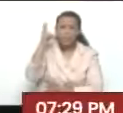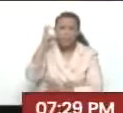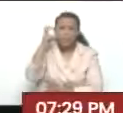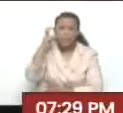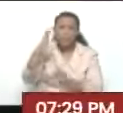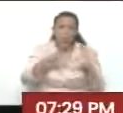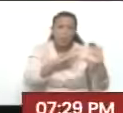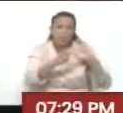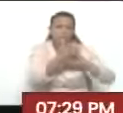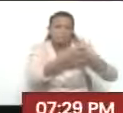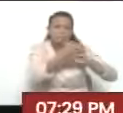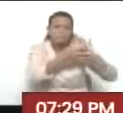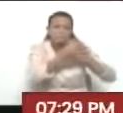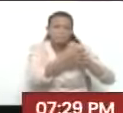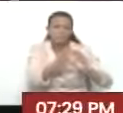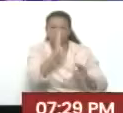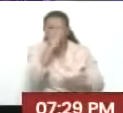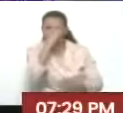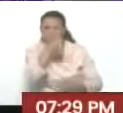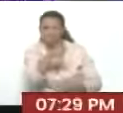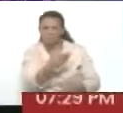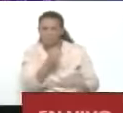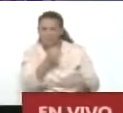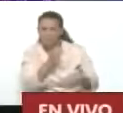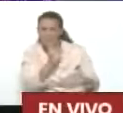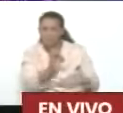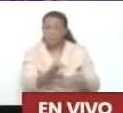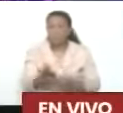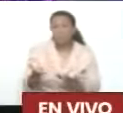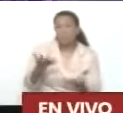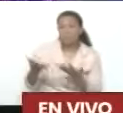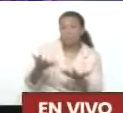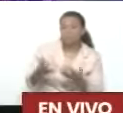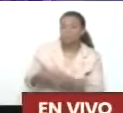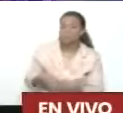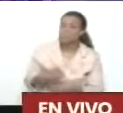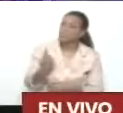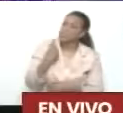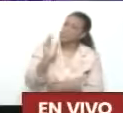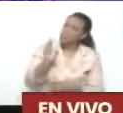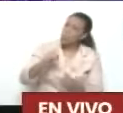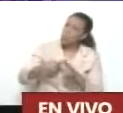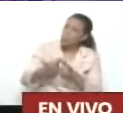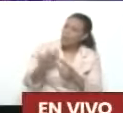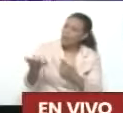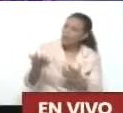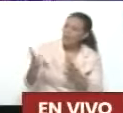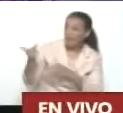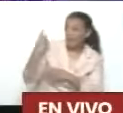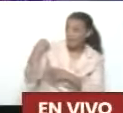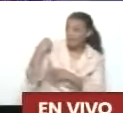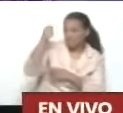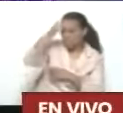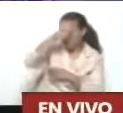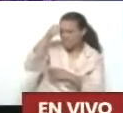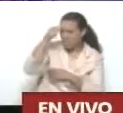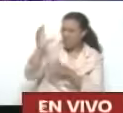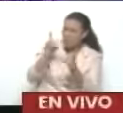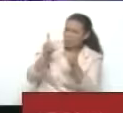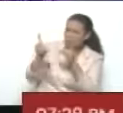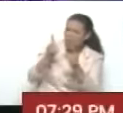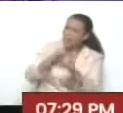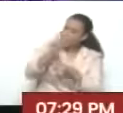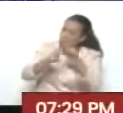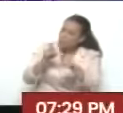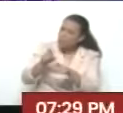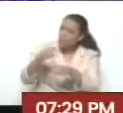dialogando, dudando de lo que se escucha, no sentarte solamente a recibir. Entonces yo creo que ayer en el debate que teníamos también preguntábamos